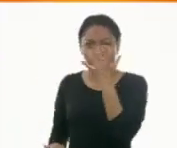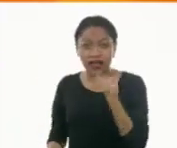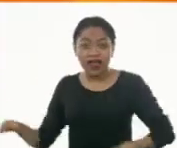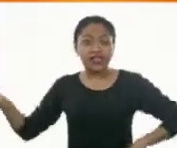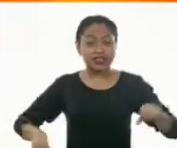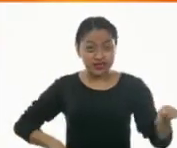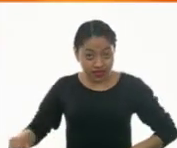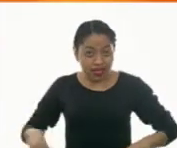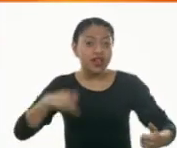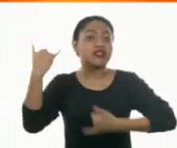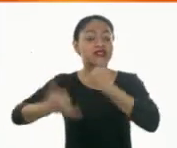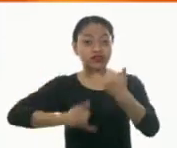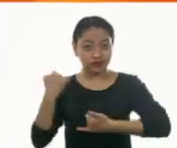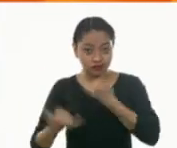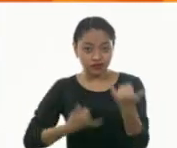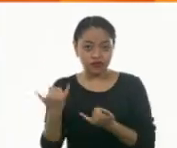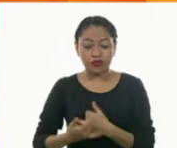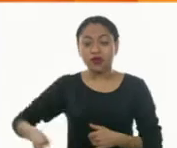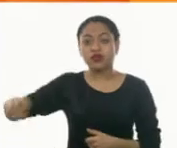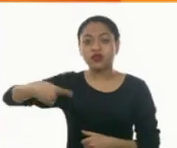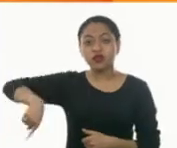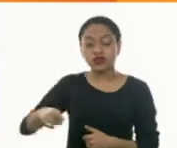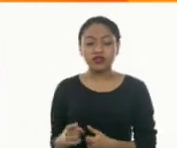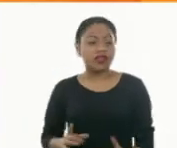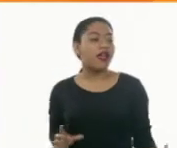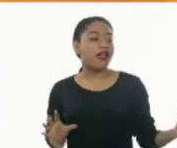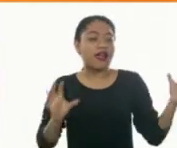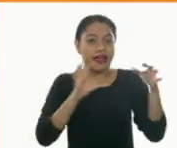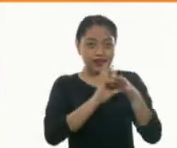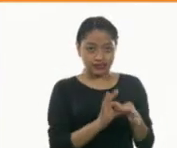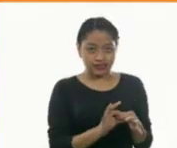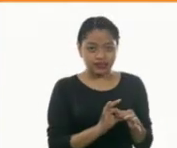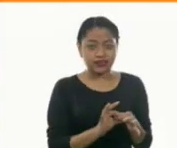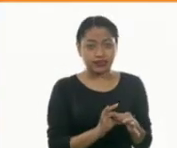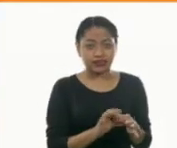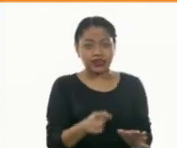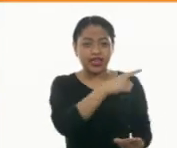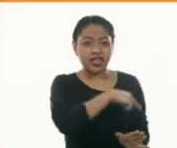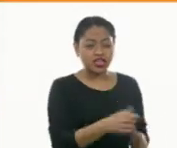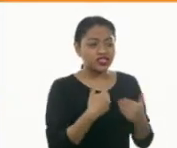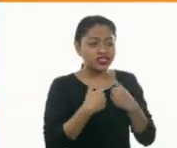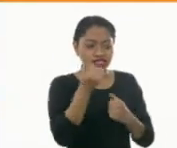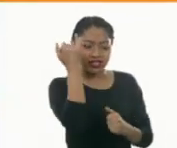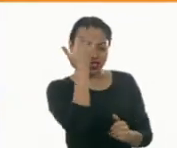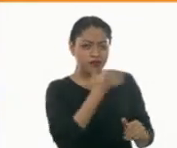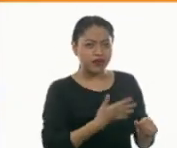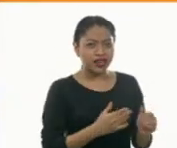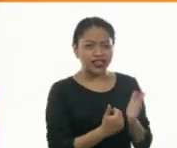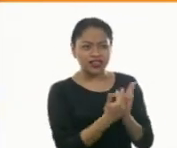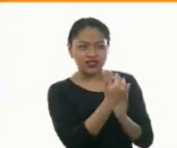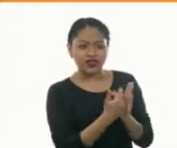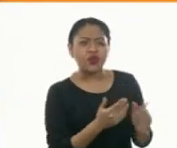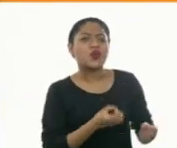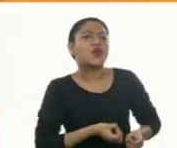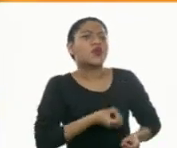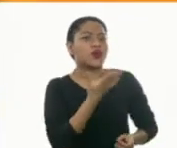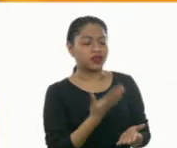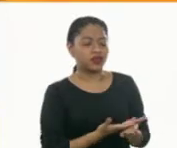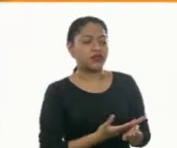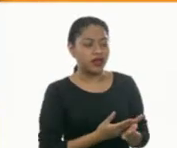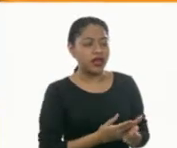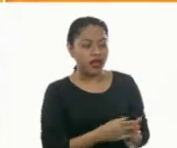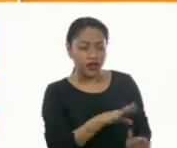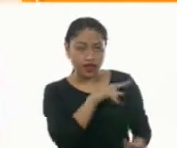actividades y juegos que se relacionen con el nivel de simbolización que tienen los niños, las niñas, los